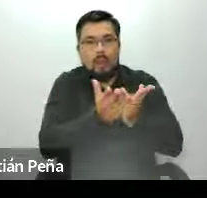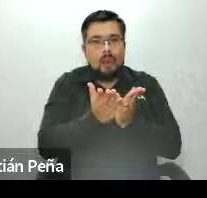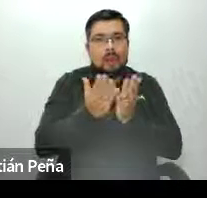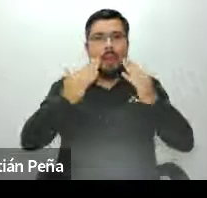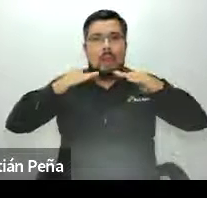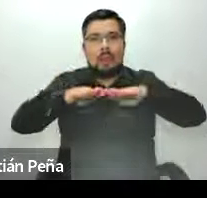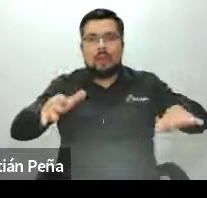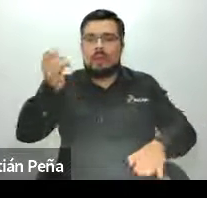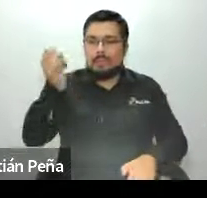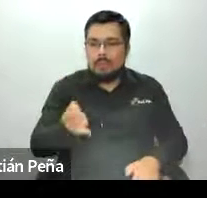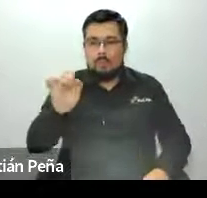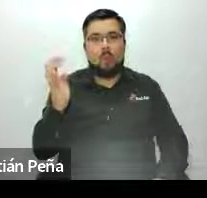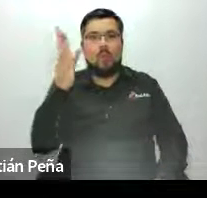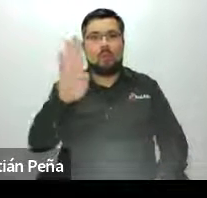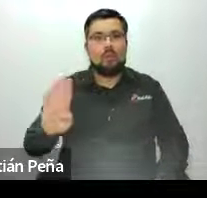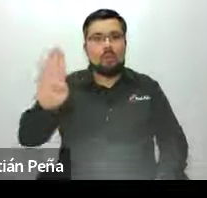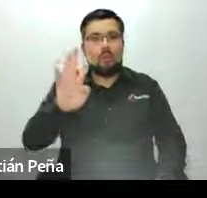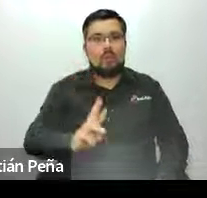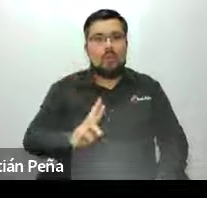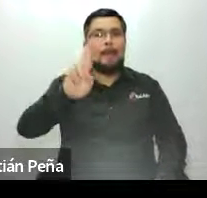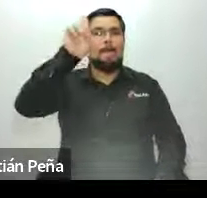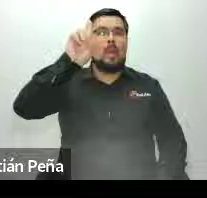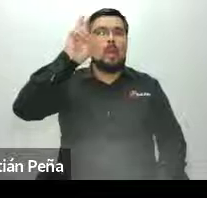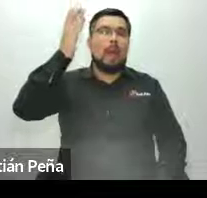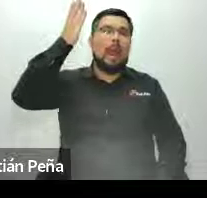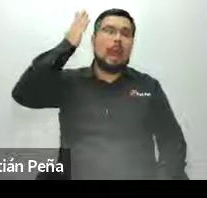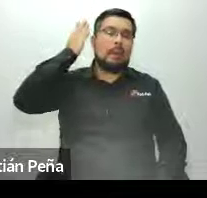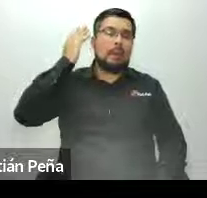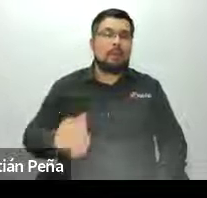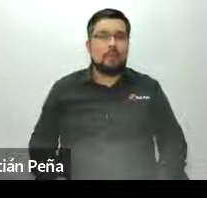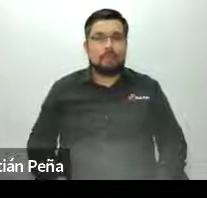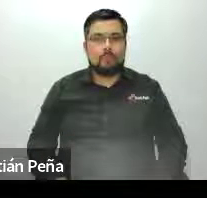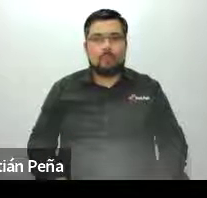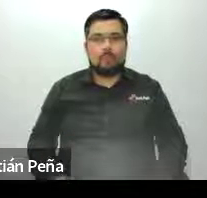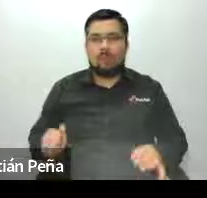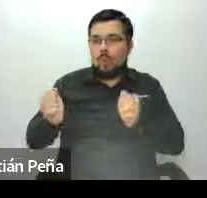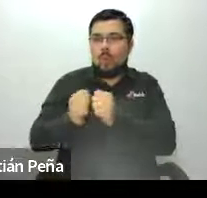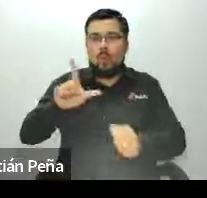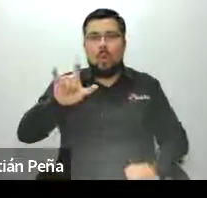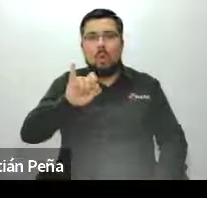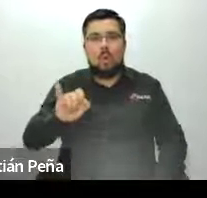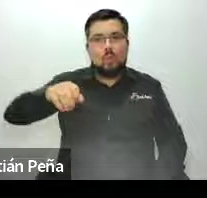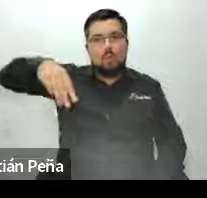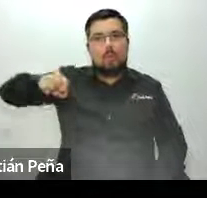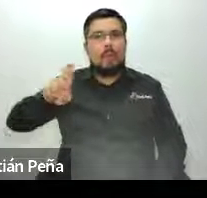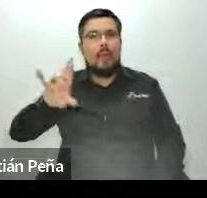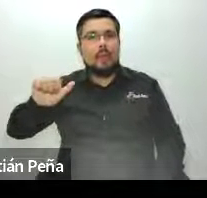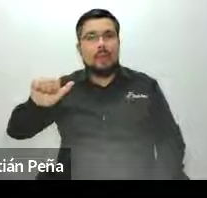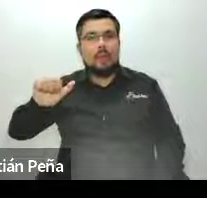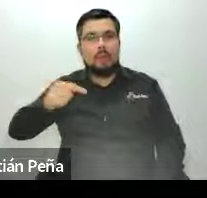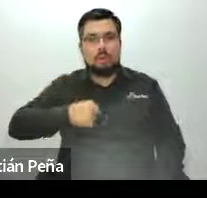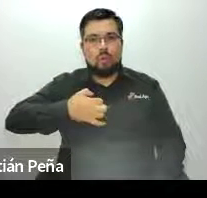el cuarto básico. Yo me acuerdo cuando hemos hablado de esto con María, con el equipo, yo siempre les contaba, cuando yo estaba en el